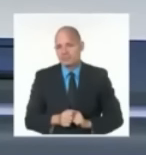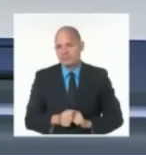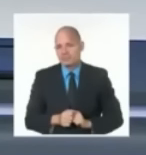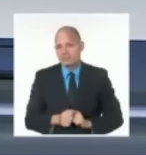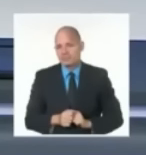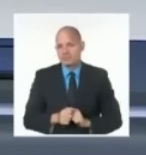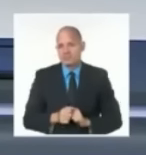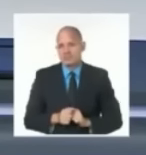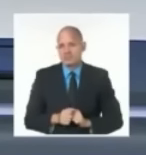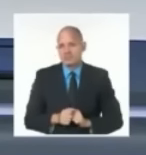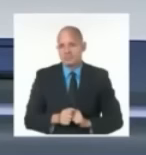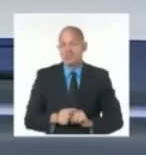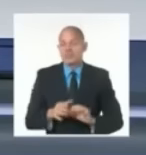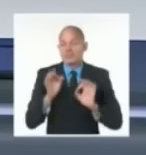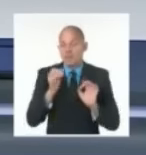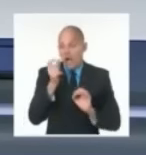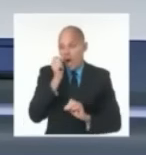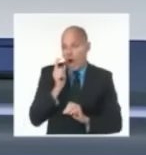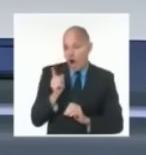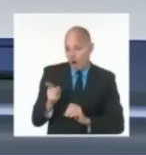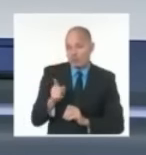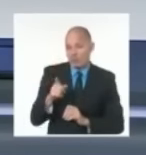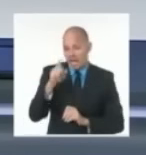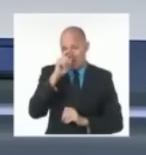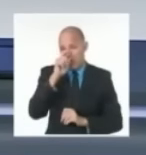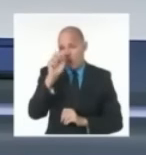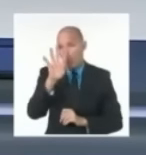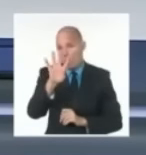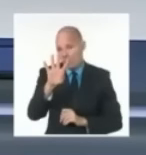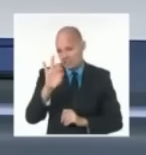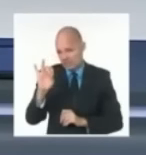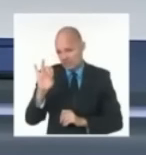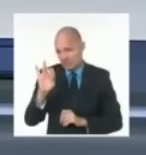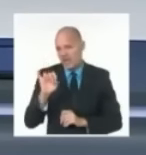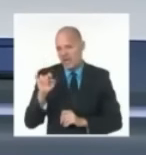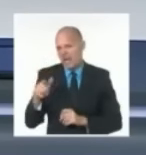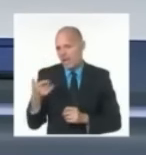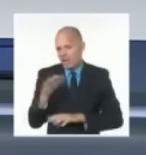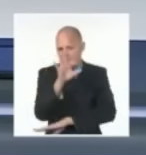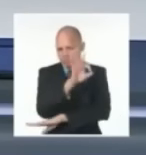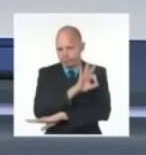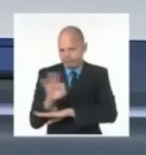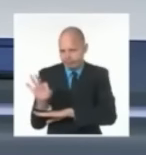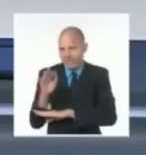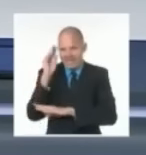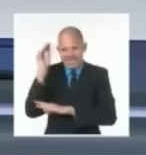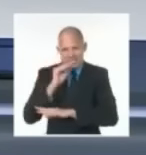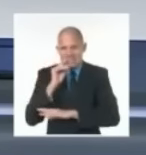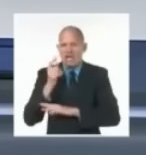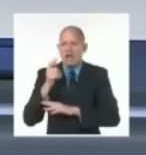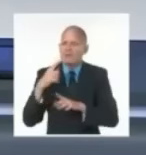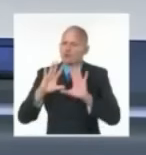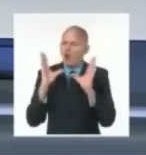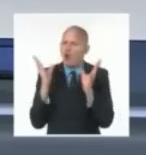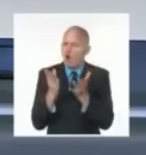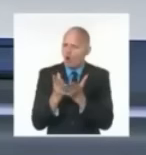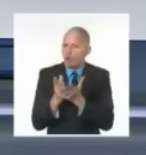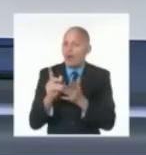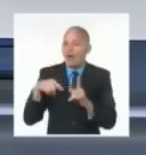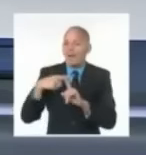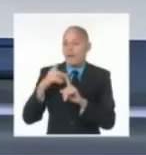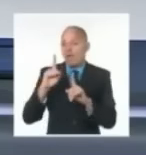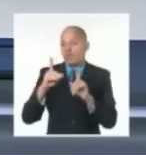A ver, déjame ver un poquito más. Batista, de 47 años de edad, es ingeniero radioquímico, ostenta el grado científico de doctor